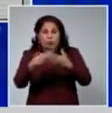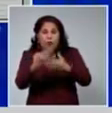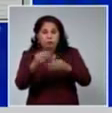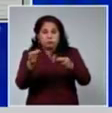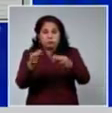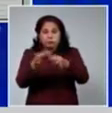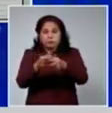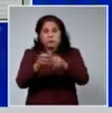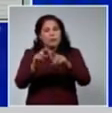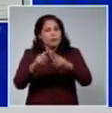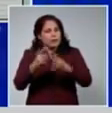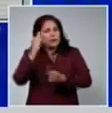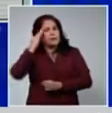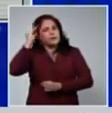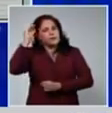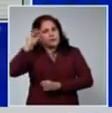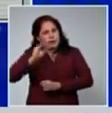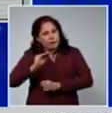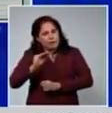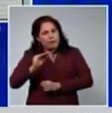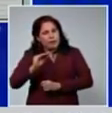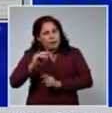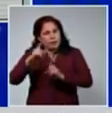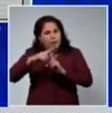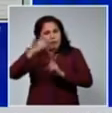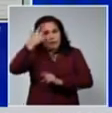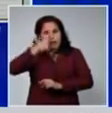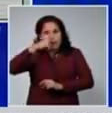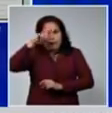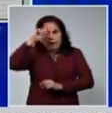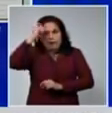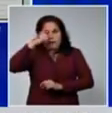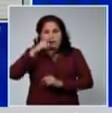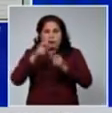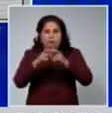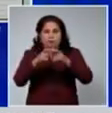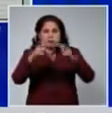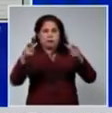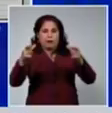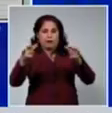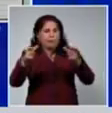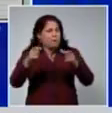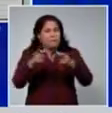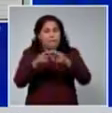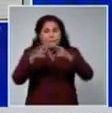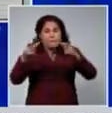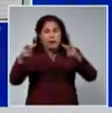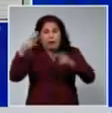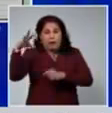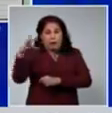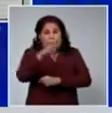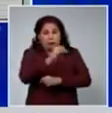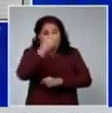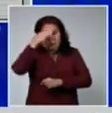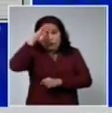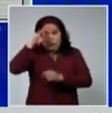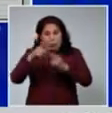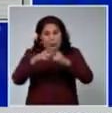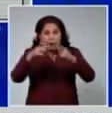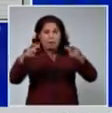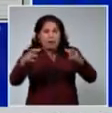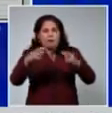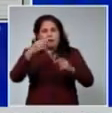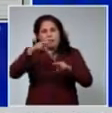toda su casa delegada en estadios y la talla más delegada como provincia y con una dispersión